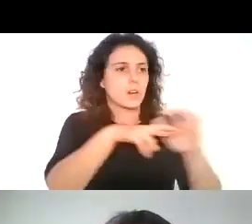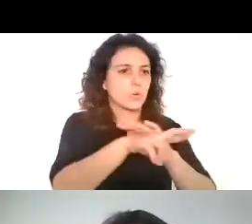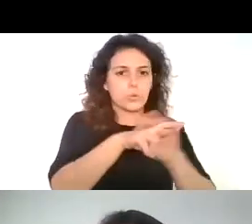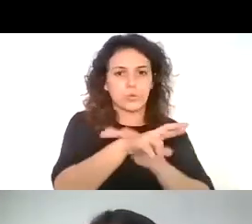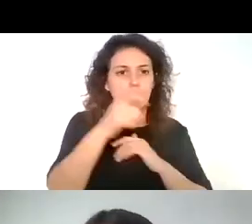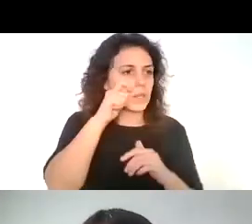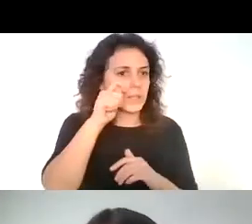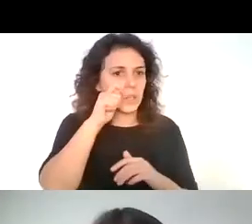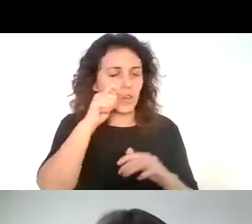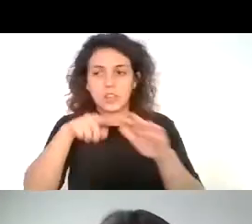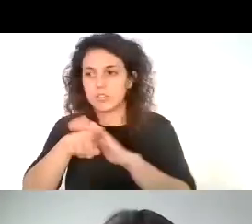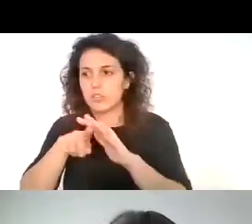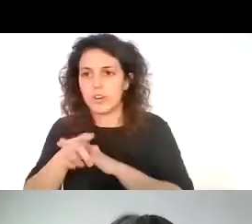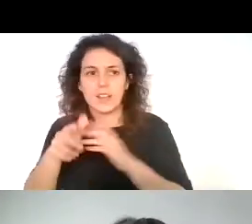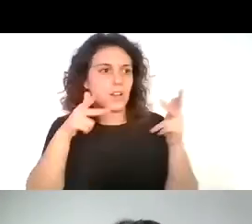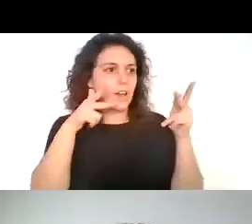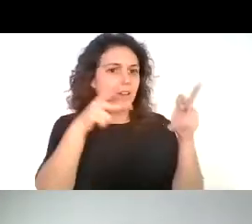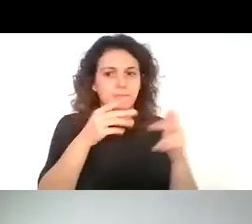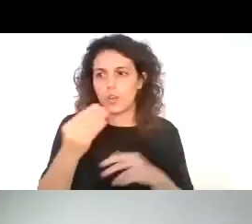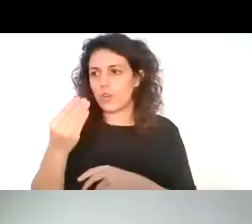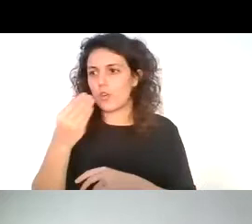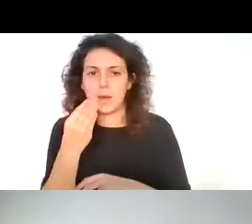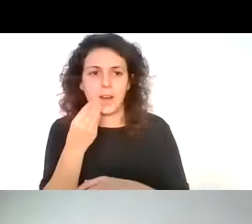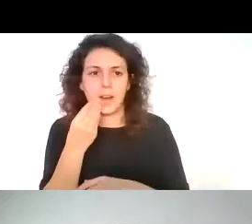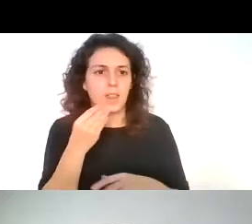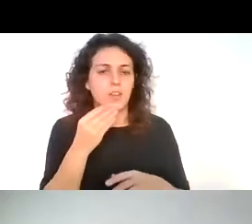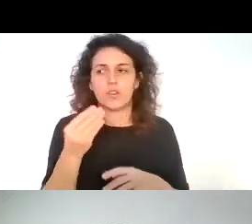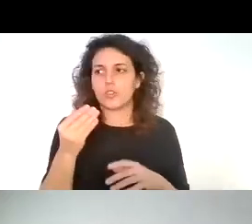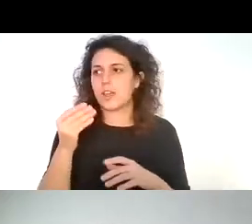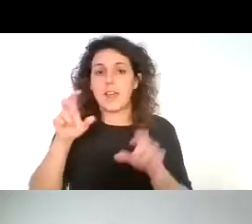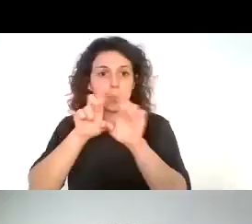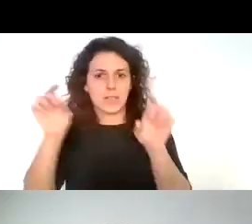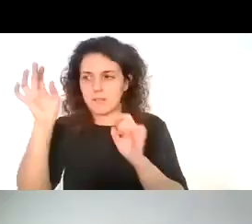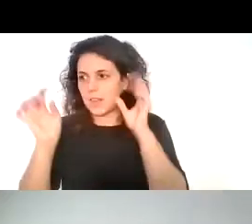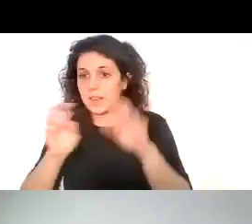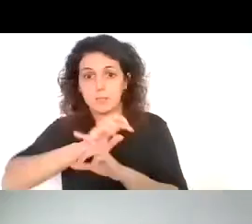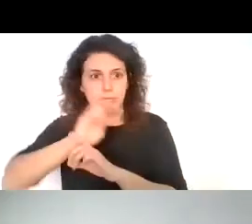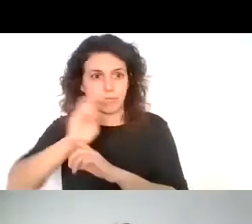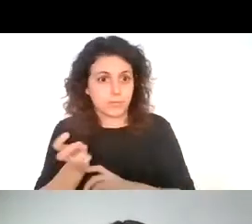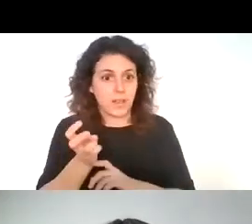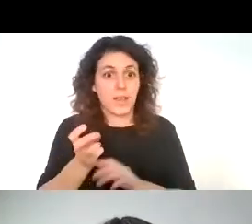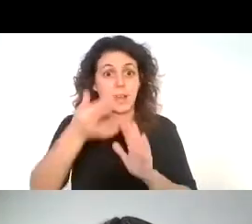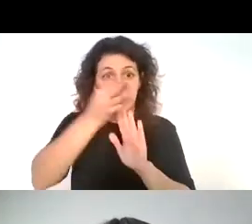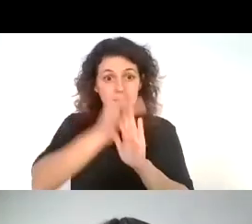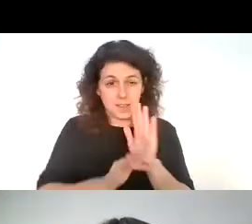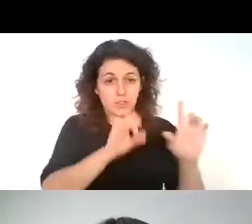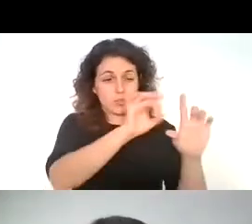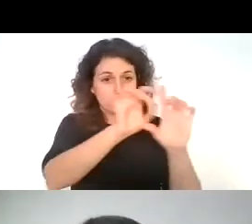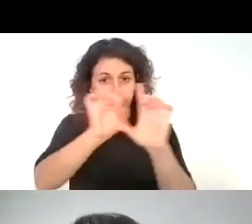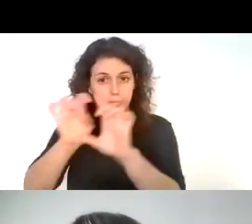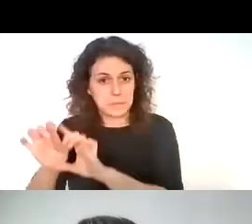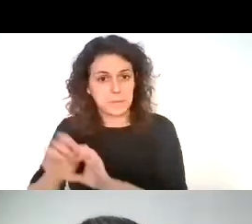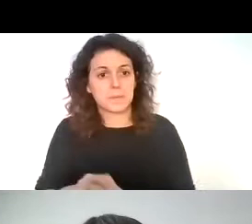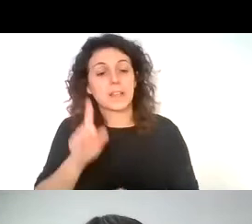pero también alojamiento, comercios, empresas de actividades, etc. Se hicieron cursos